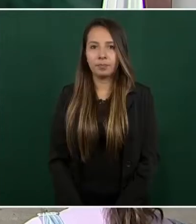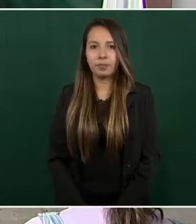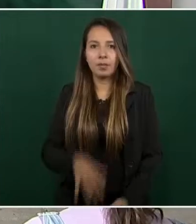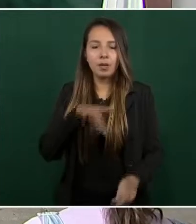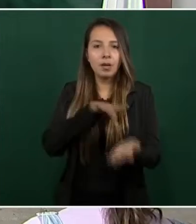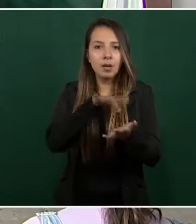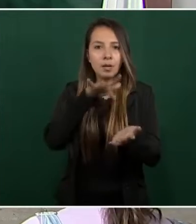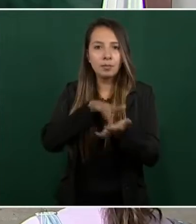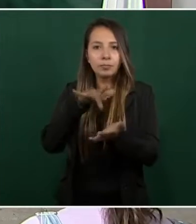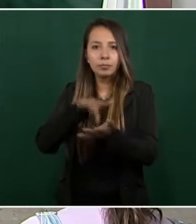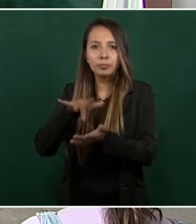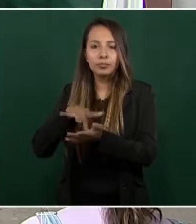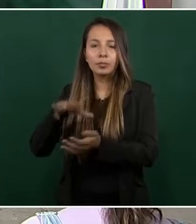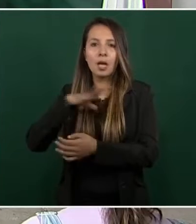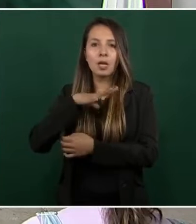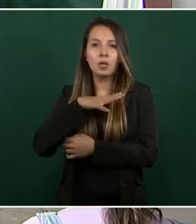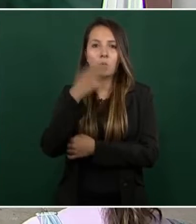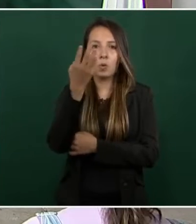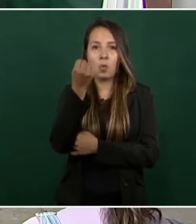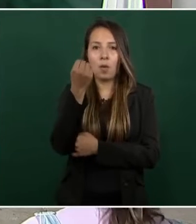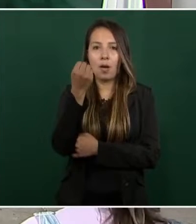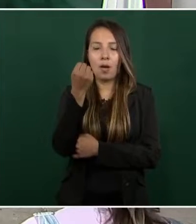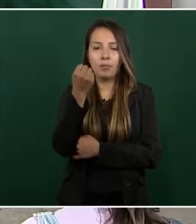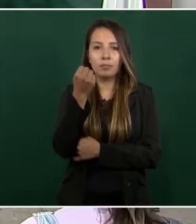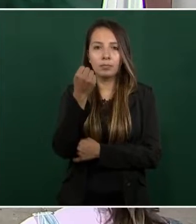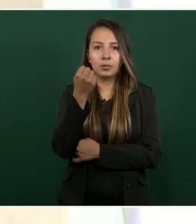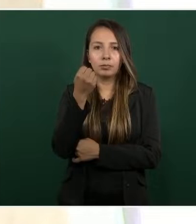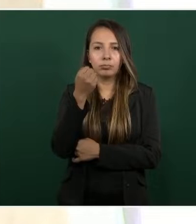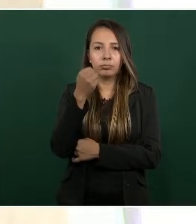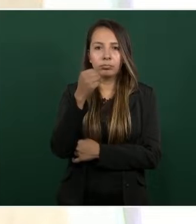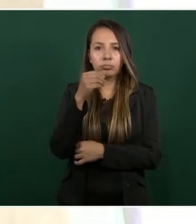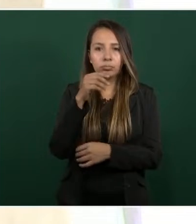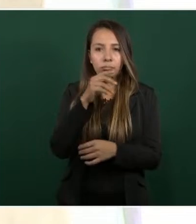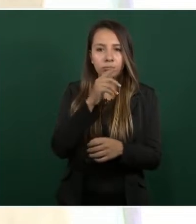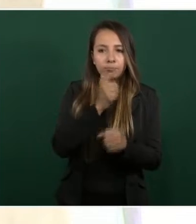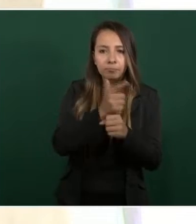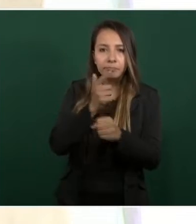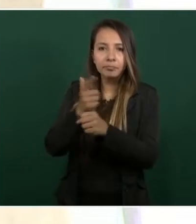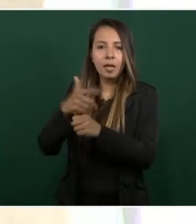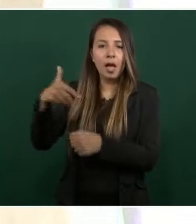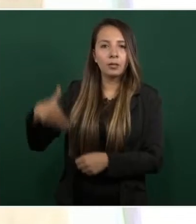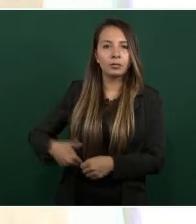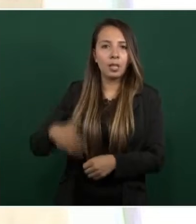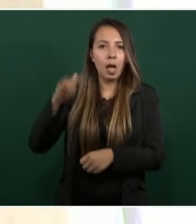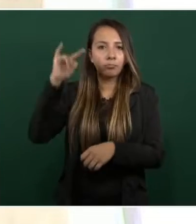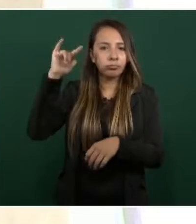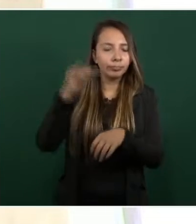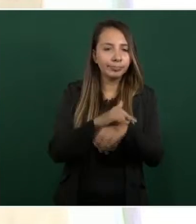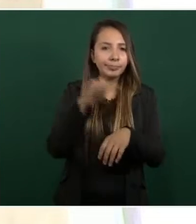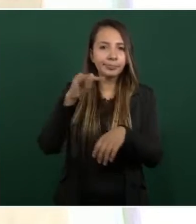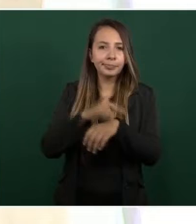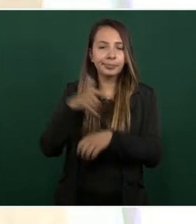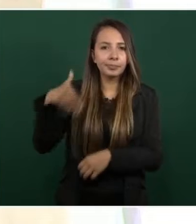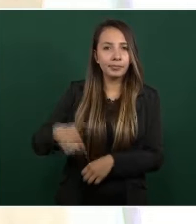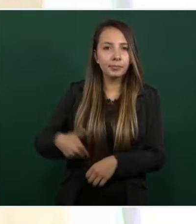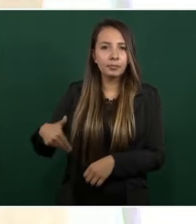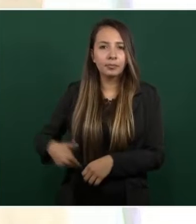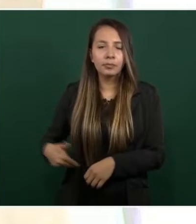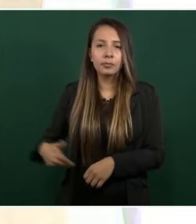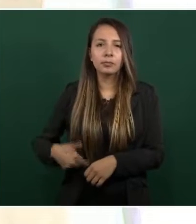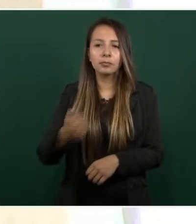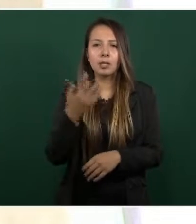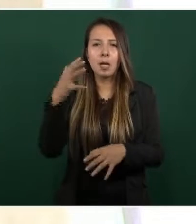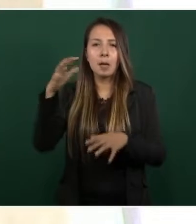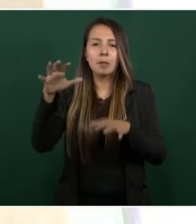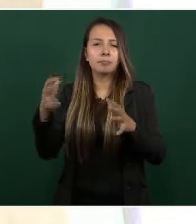9 reportes de accidentes aéreos. Las personas, 2,710 personas, rescates diversos, 202,